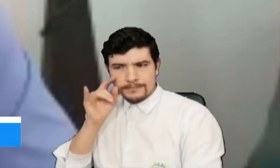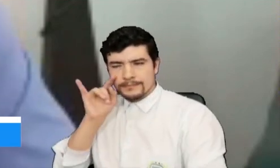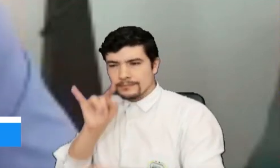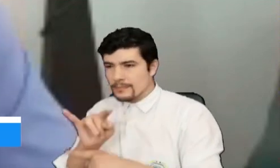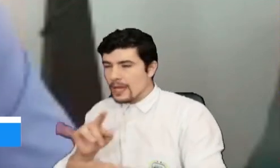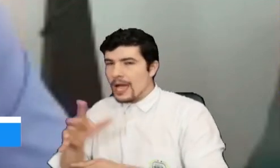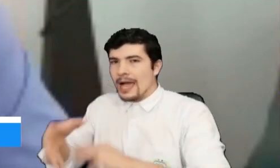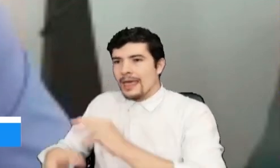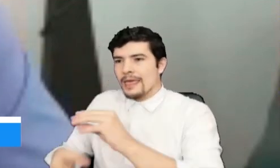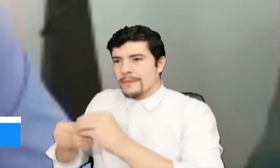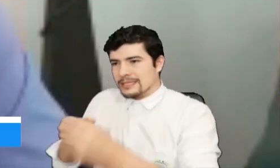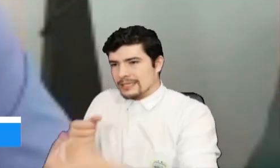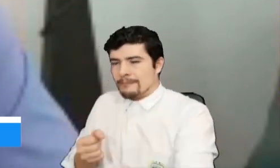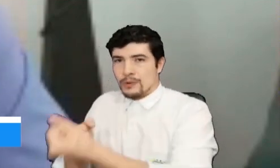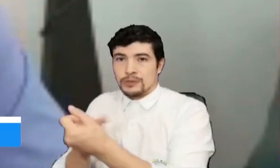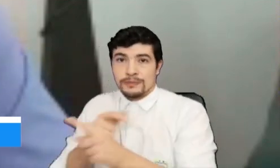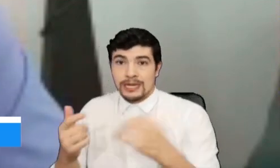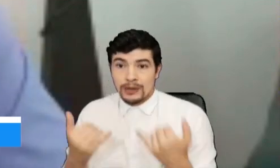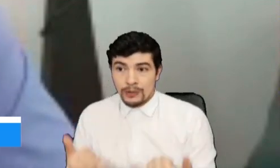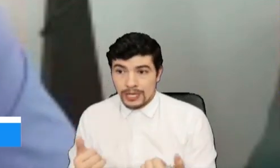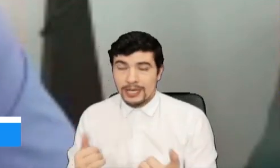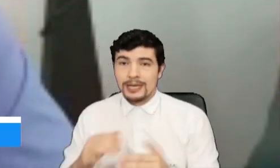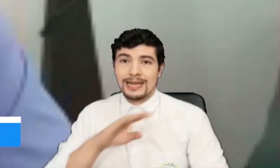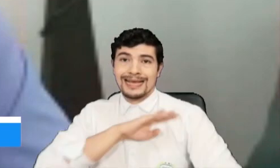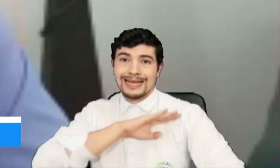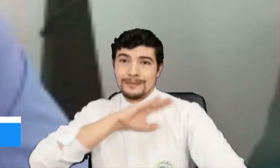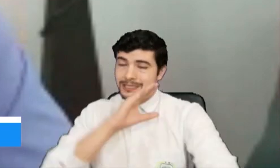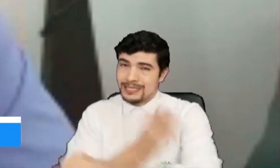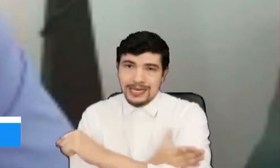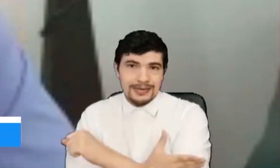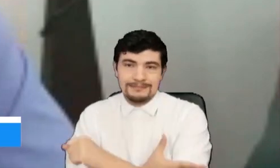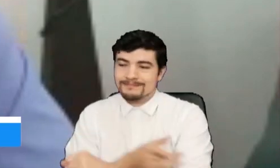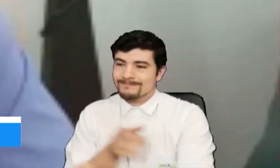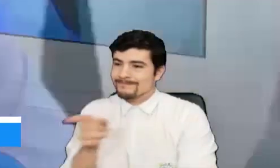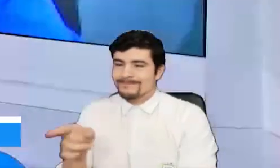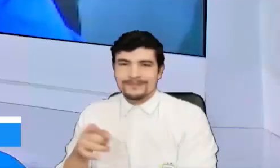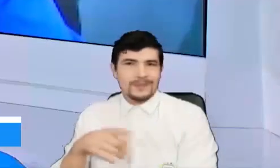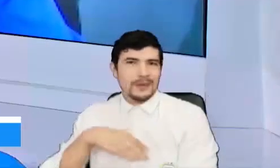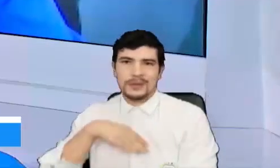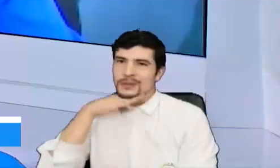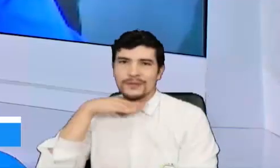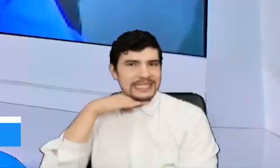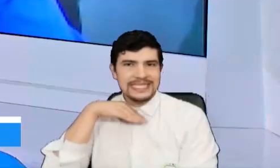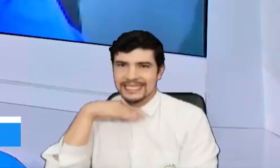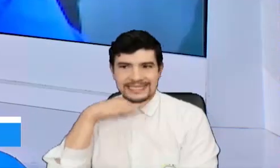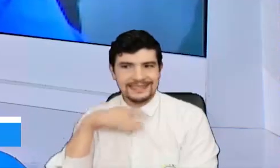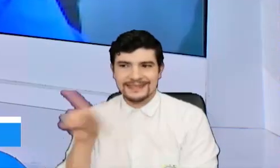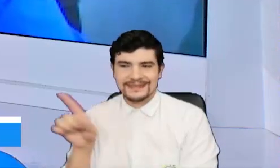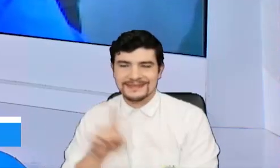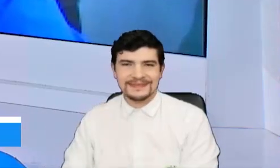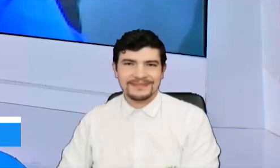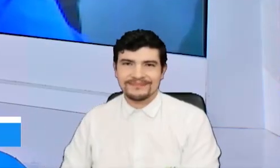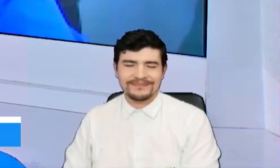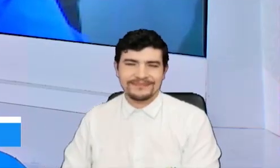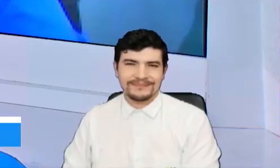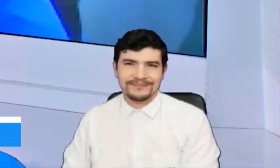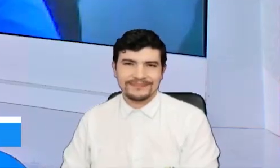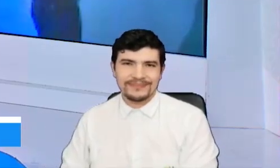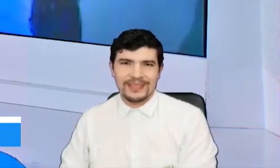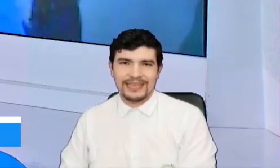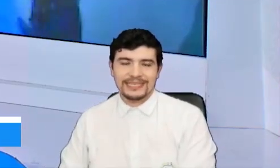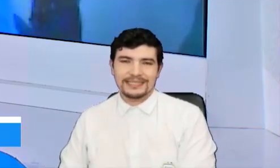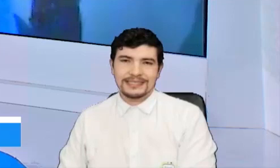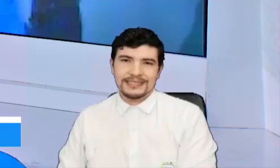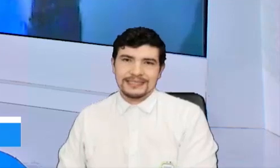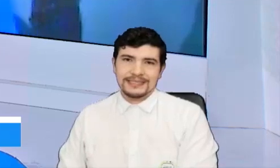las capacidades limitadas y los recursos disponibles en este momento aquí en esta zona de frontera. Por último, secretario, ¿qué decirle a